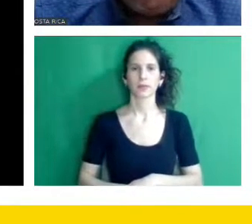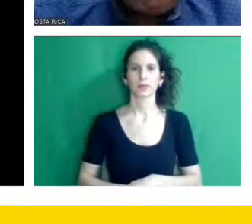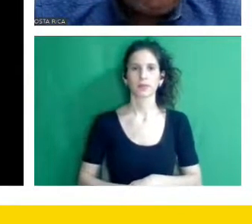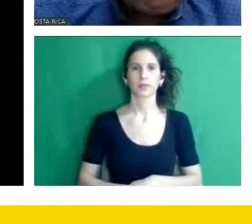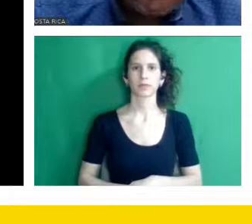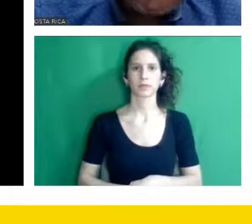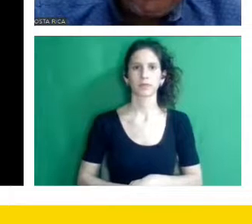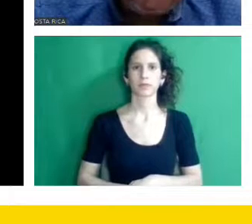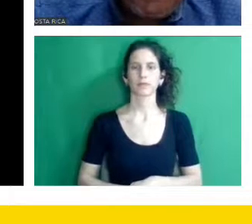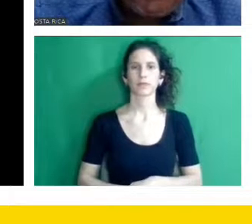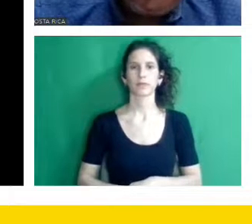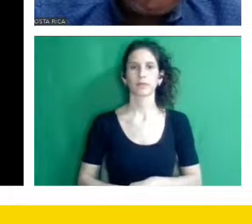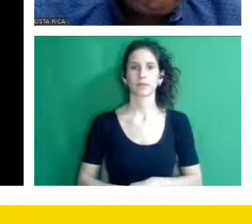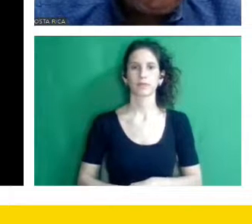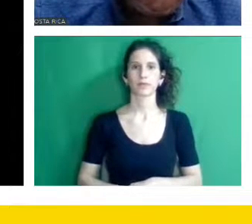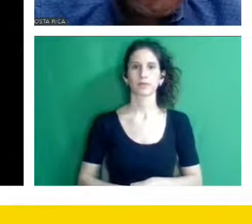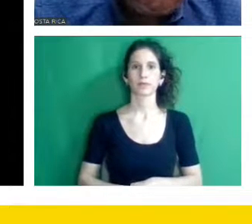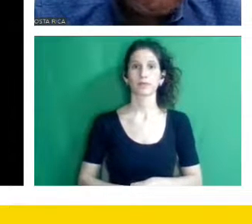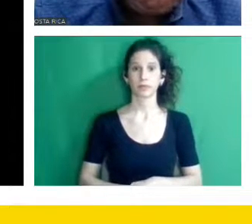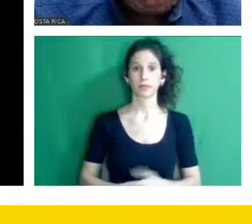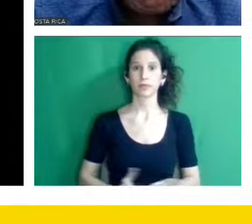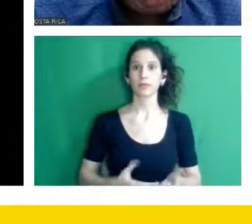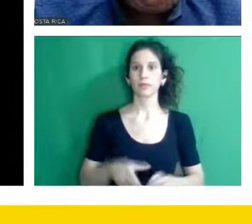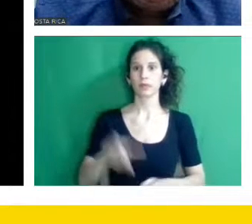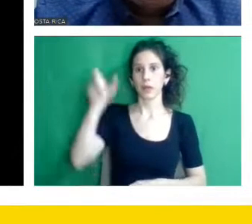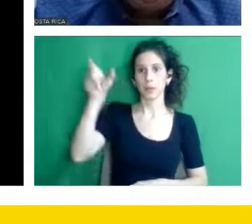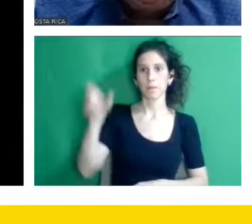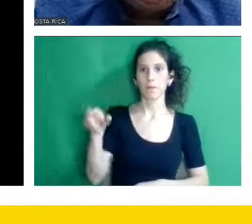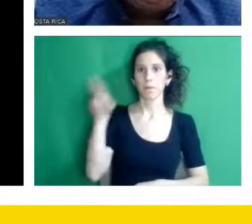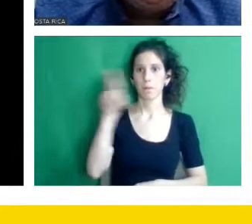Nati, contanos sobre surf adaptado. Este es tu tema.